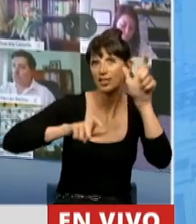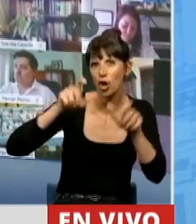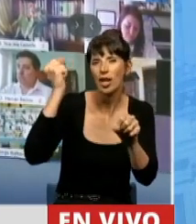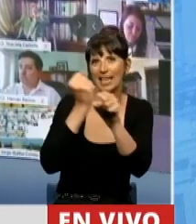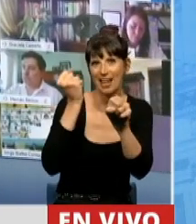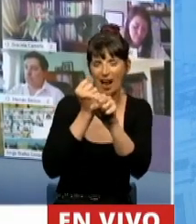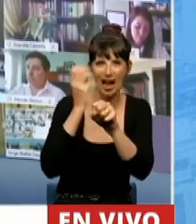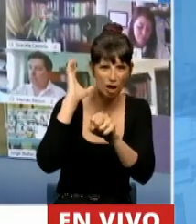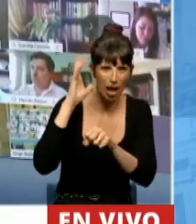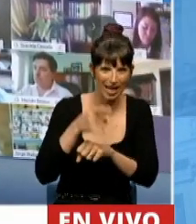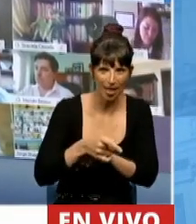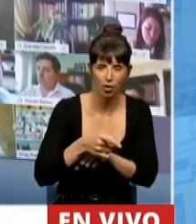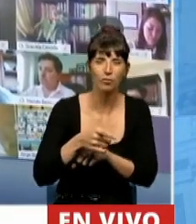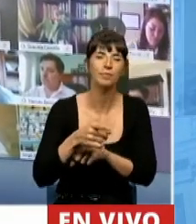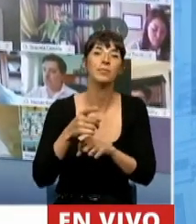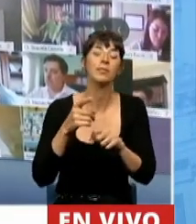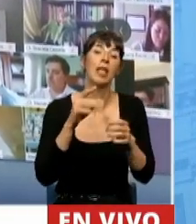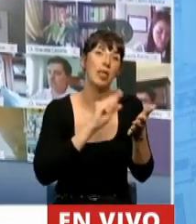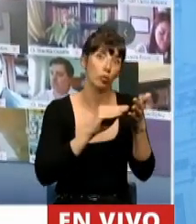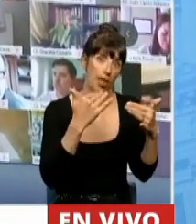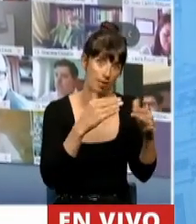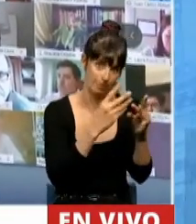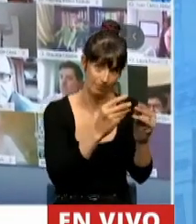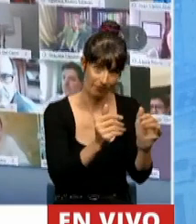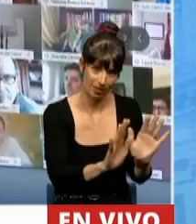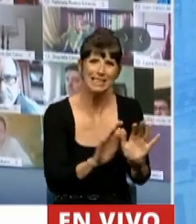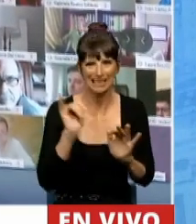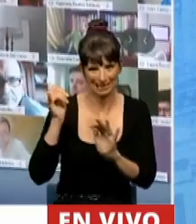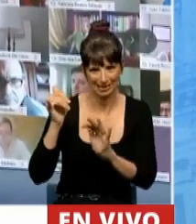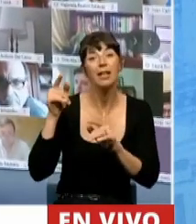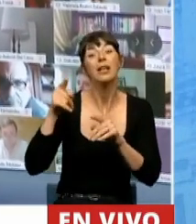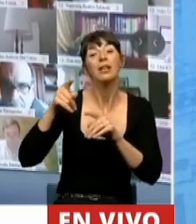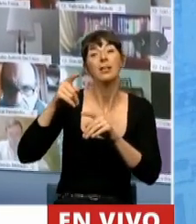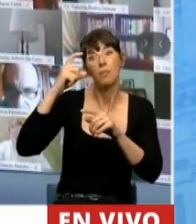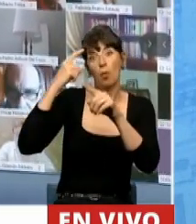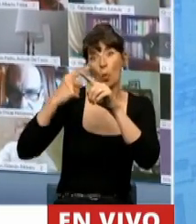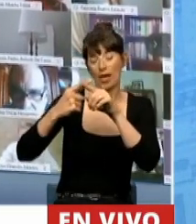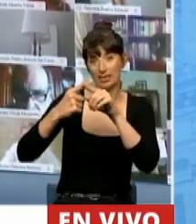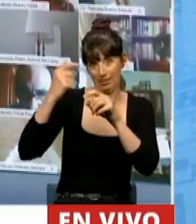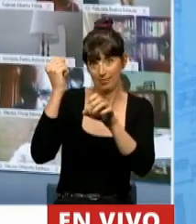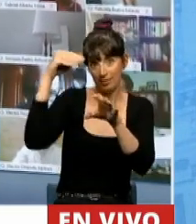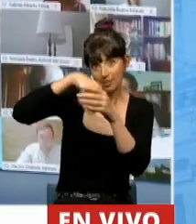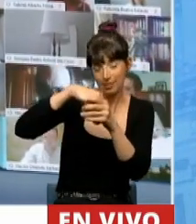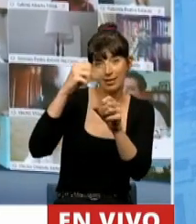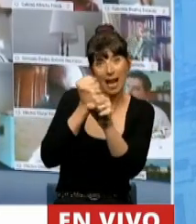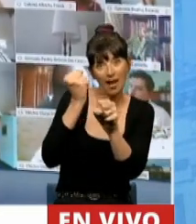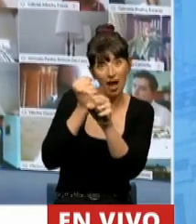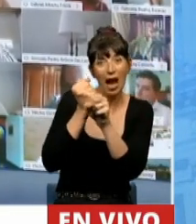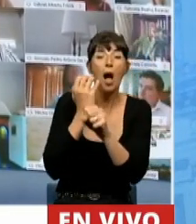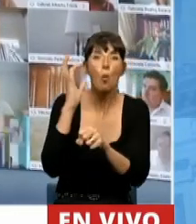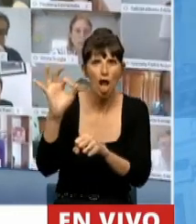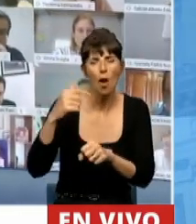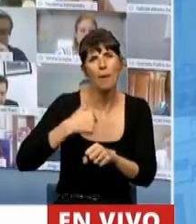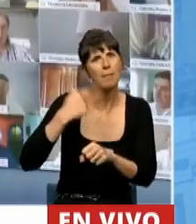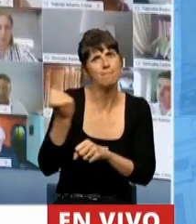legión que que fueron digamos parte de esa legión de de entusiastas es para mí un honor rendir